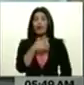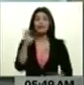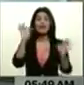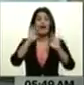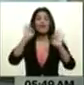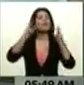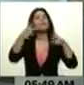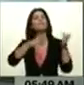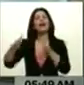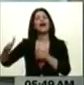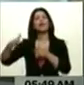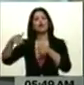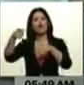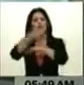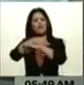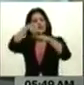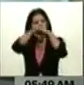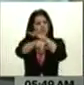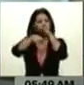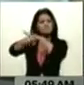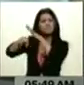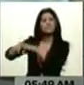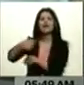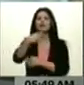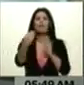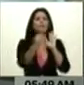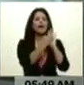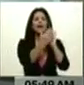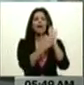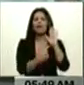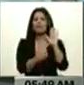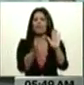Gorgojo. ¿Por qué ellos no informan de la operación Gorgojo?